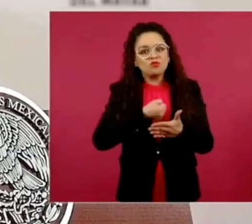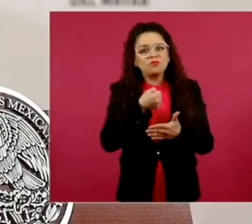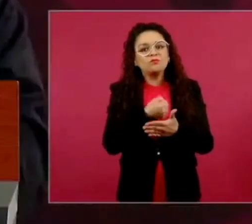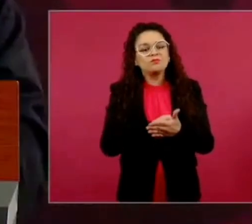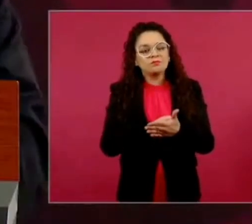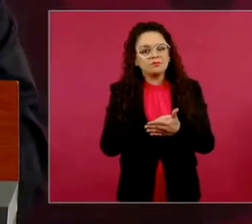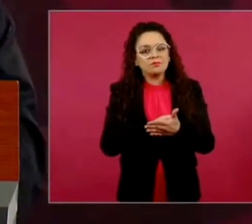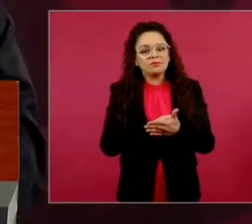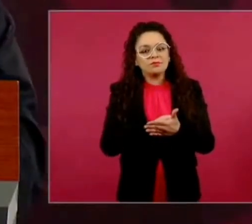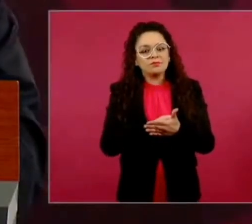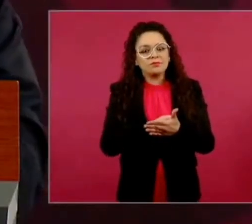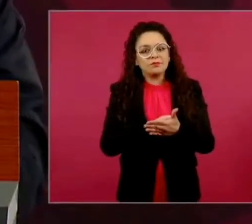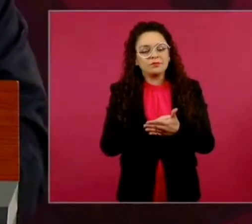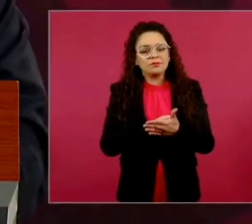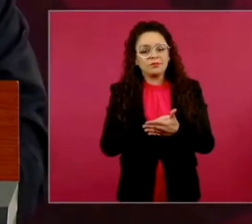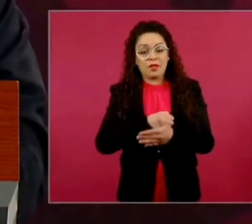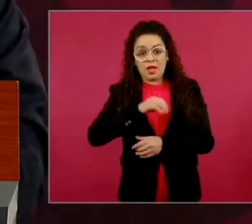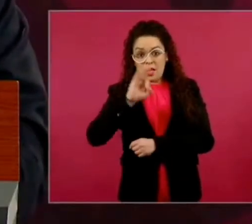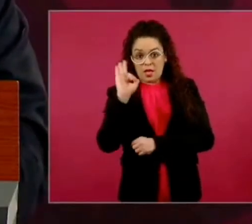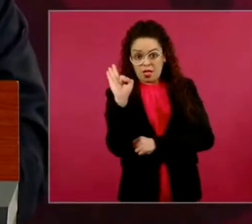Si la Francia,